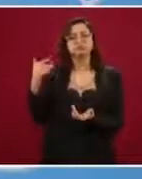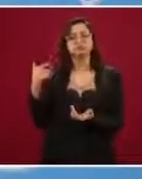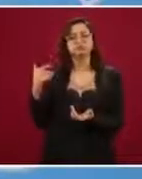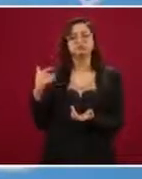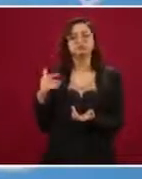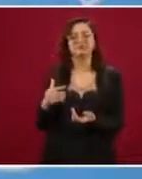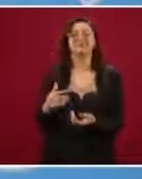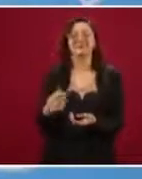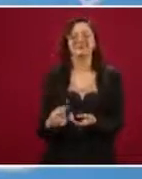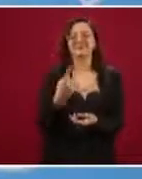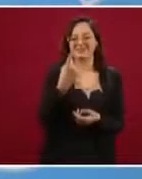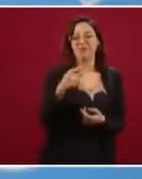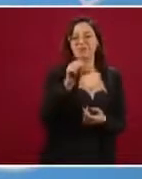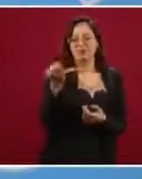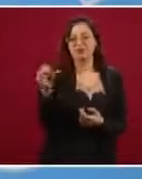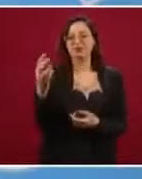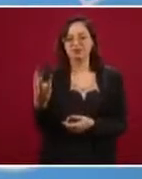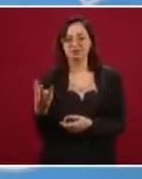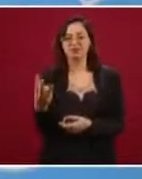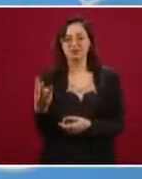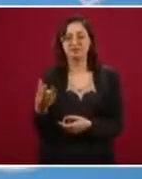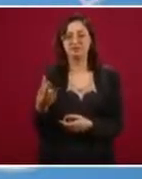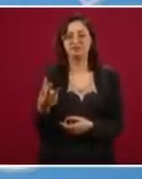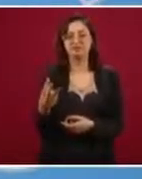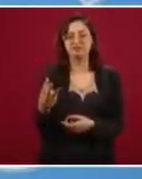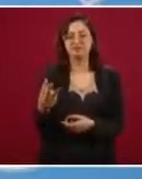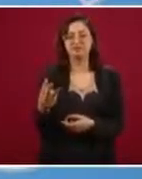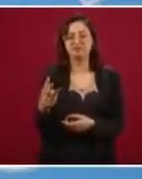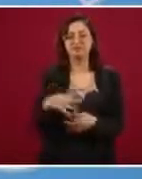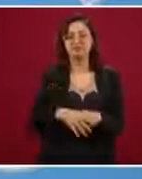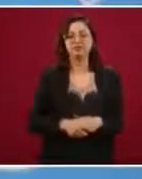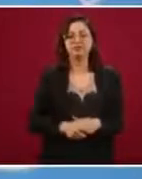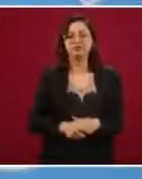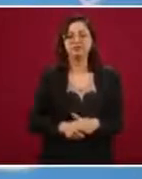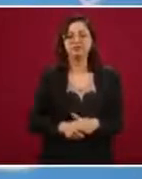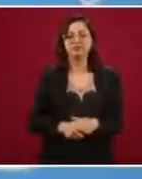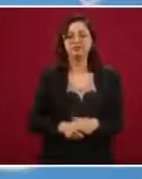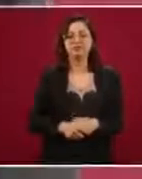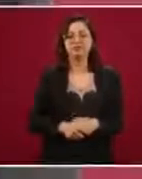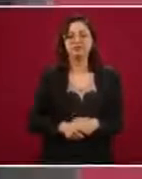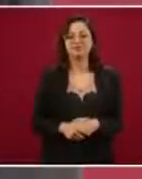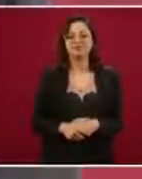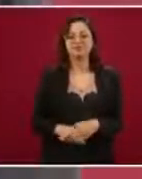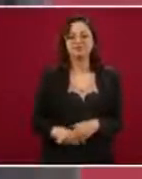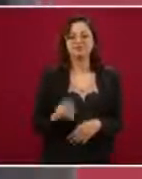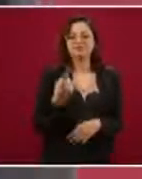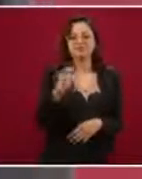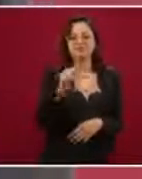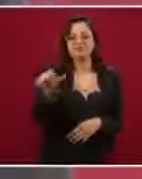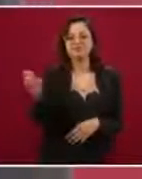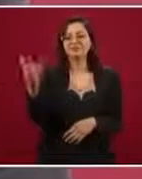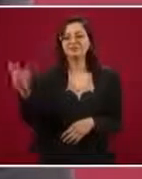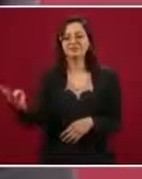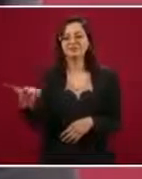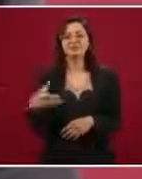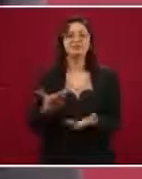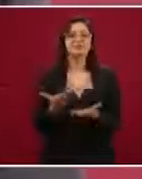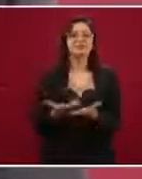de 1 a 3. Sí. Ahorita les voy a comentar. En ese entonces nadie me